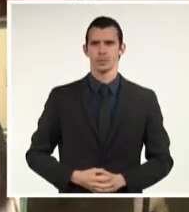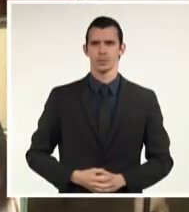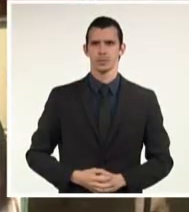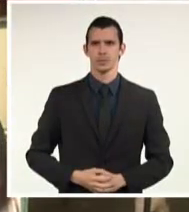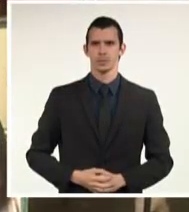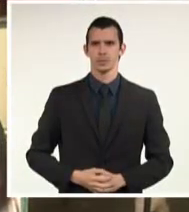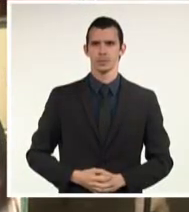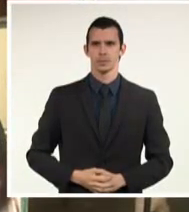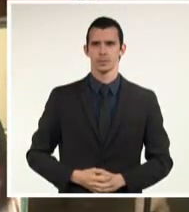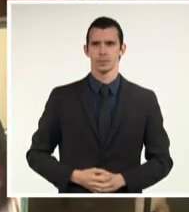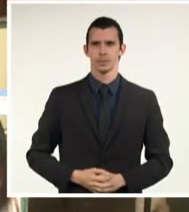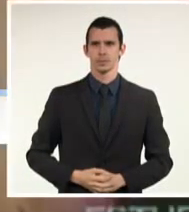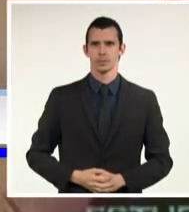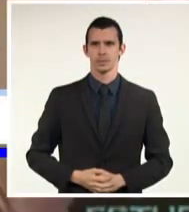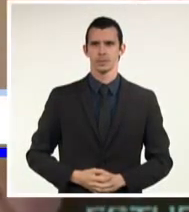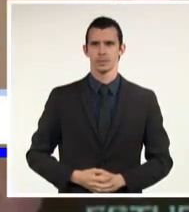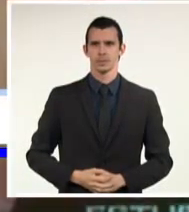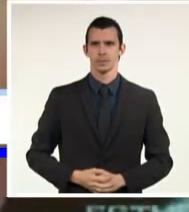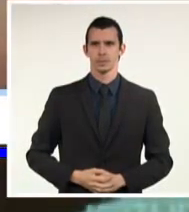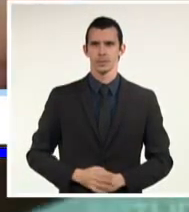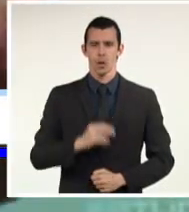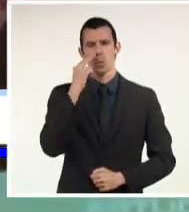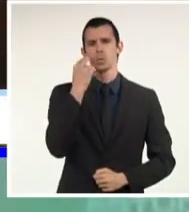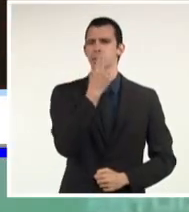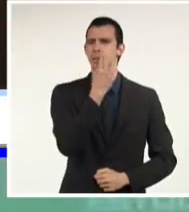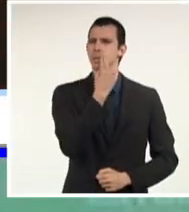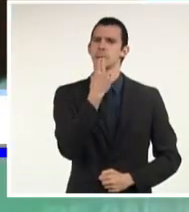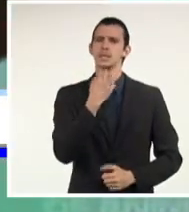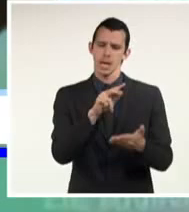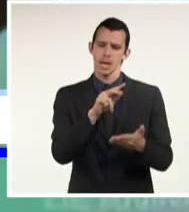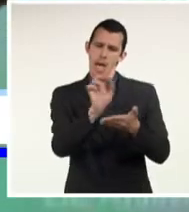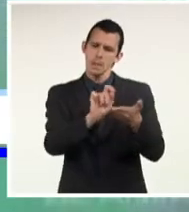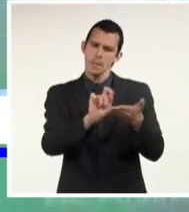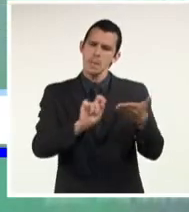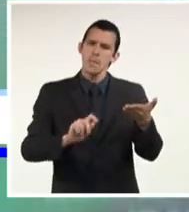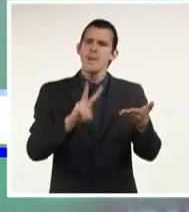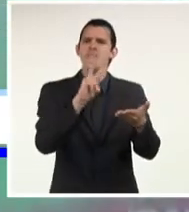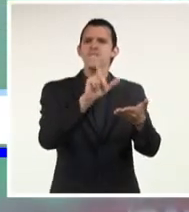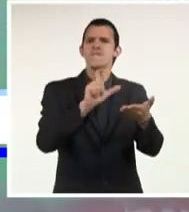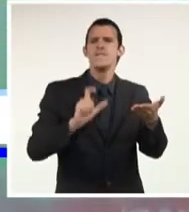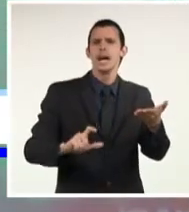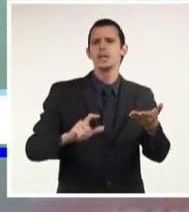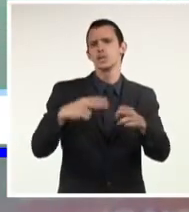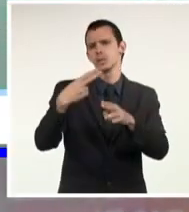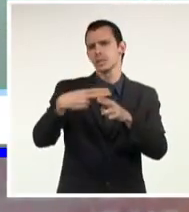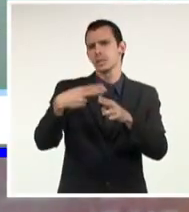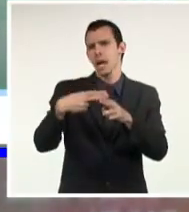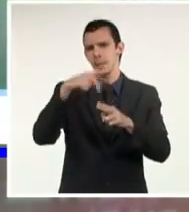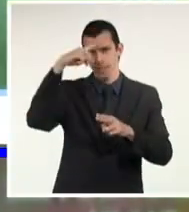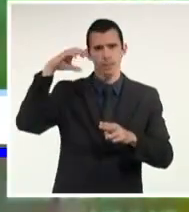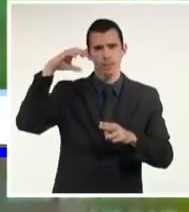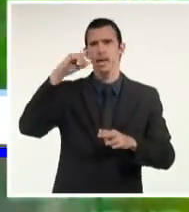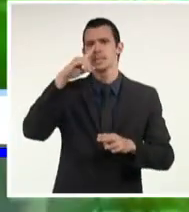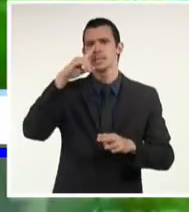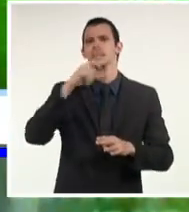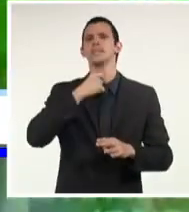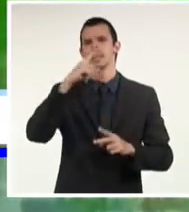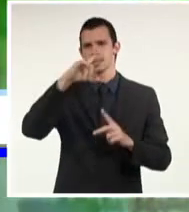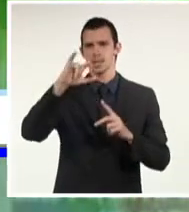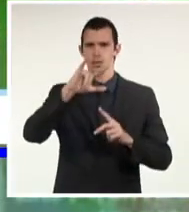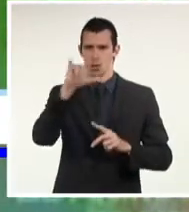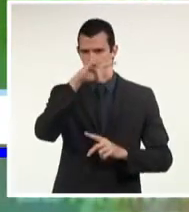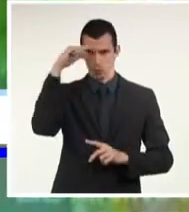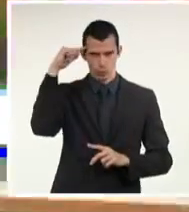Los versos sencillos de Martí forman parte de la cotidianidad del aula de la maestra de sexto grado, Yari